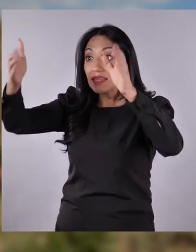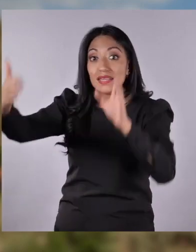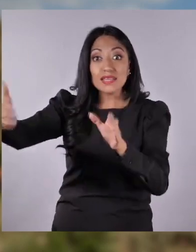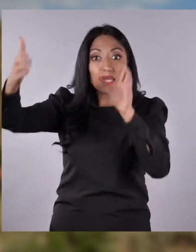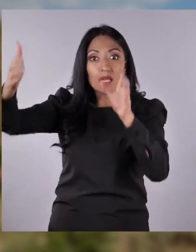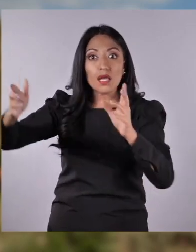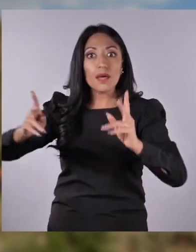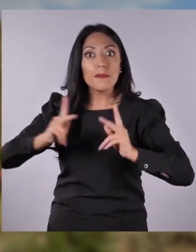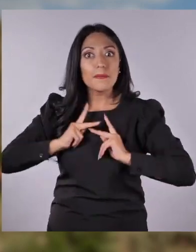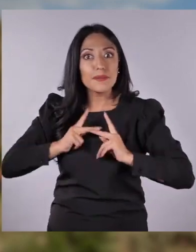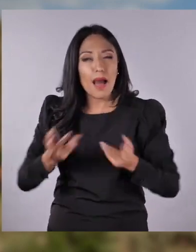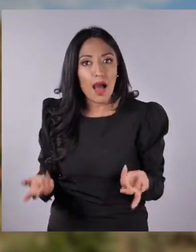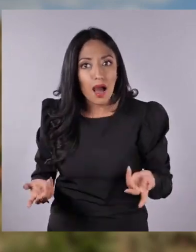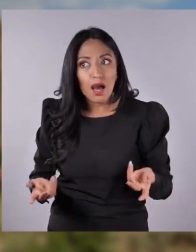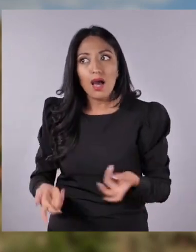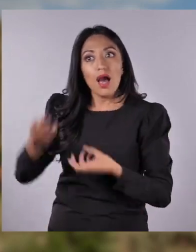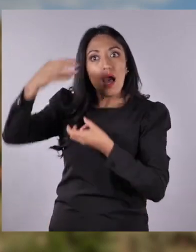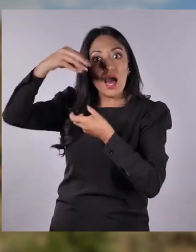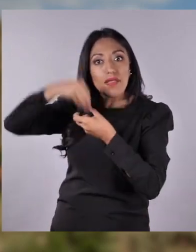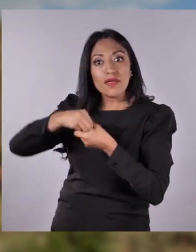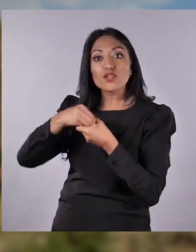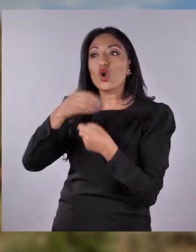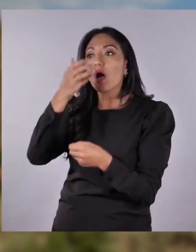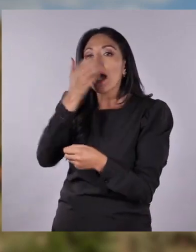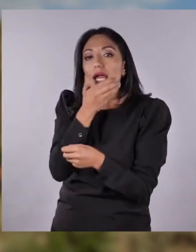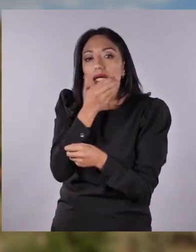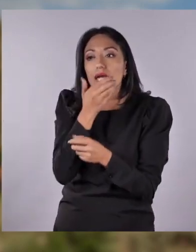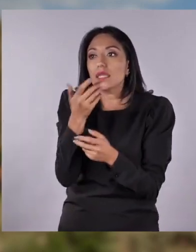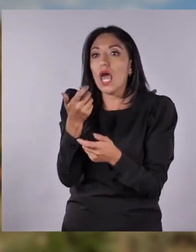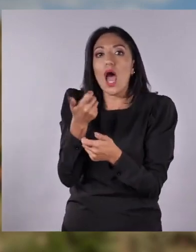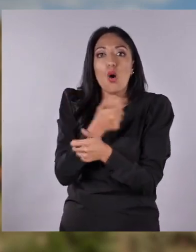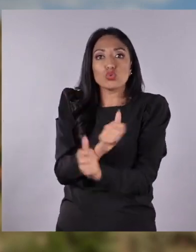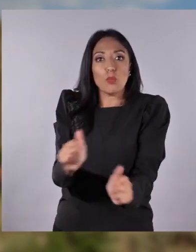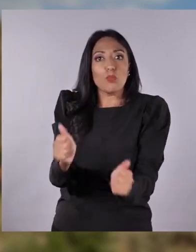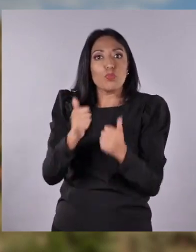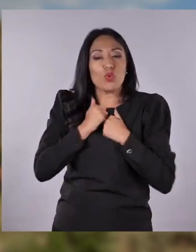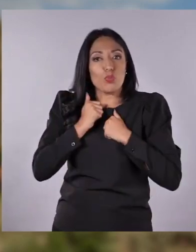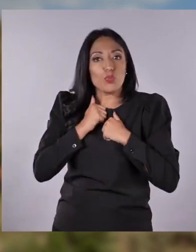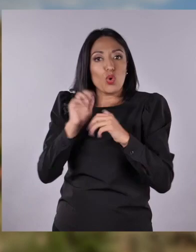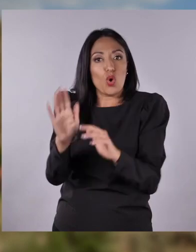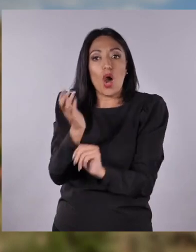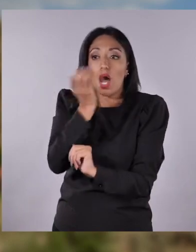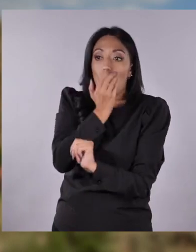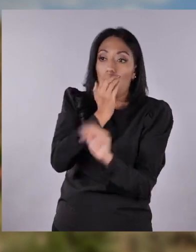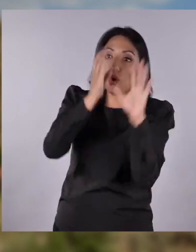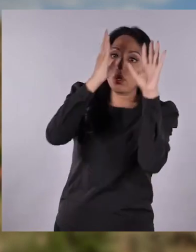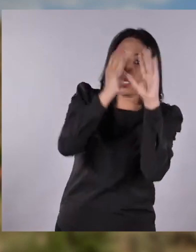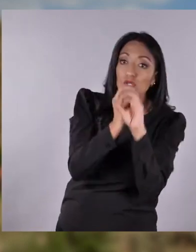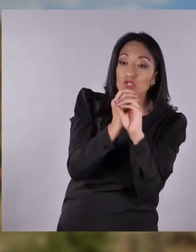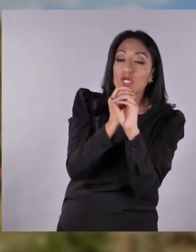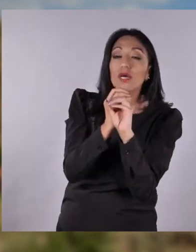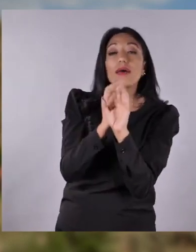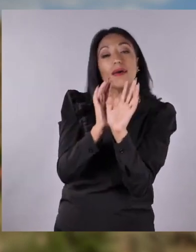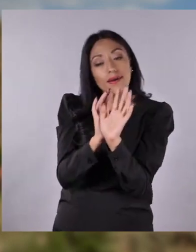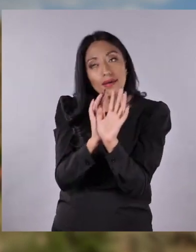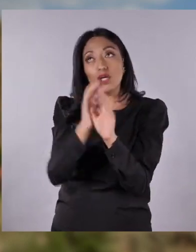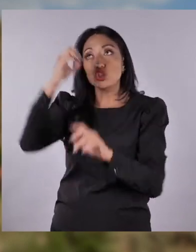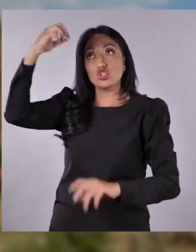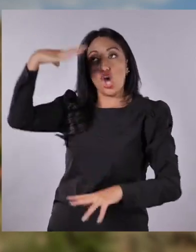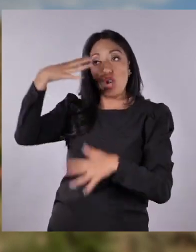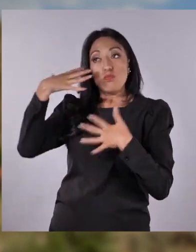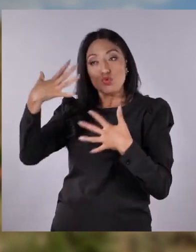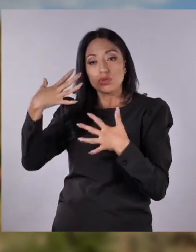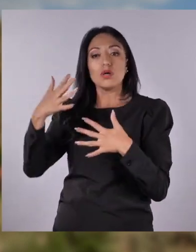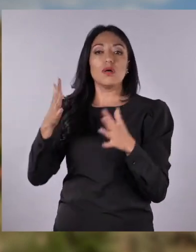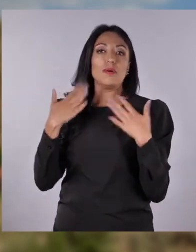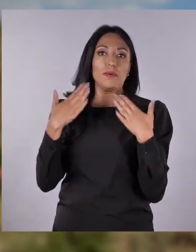una casa viva, por lo que dentro de ella la temperatura se autorregula, manteniendo el calor en las noches y refrescando cuando